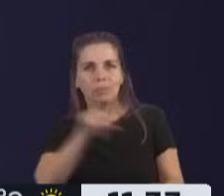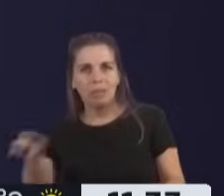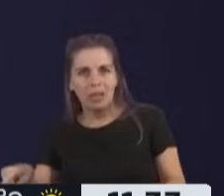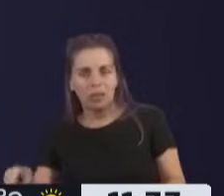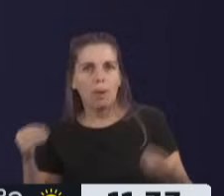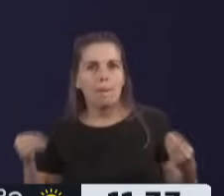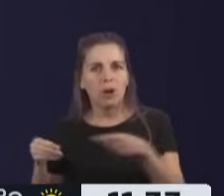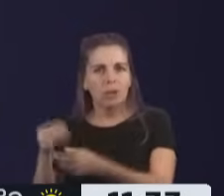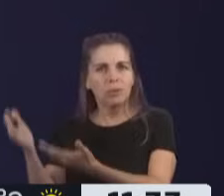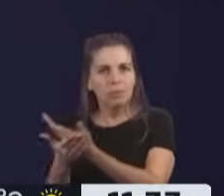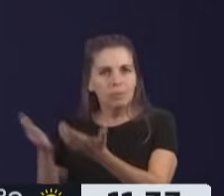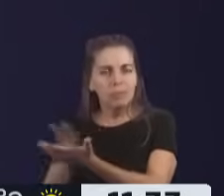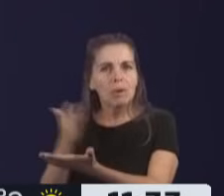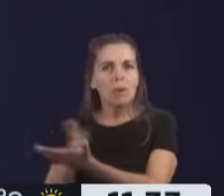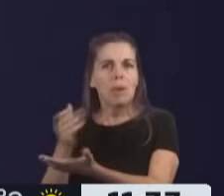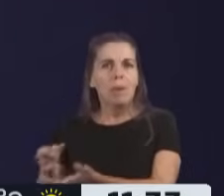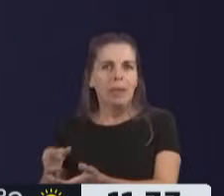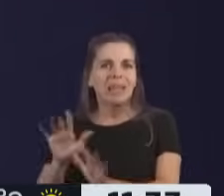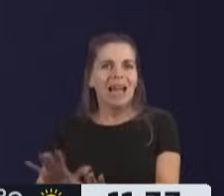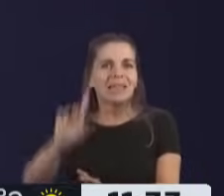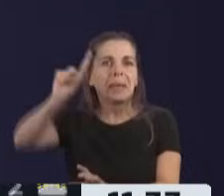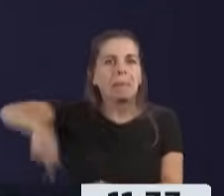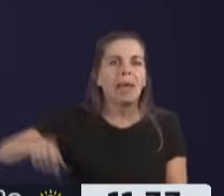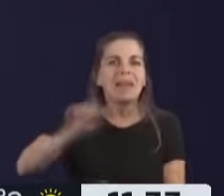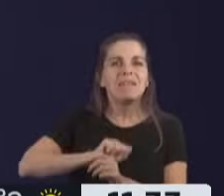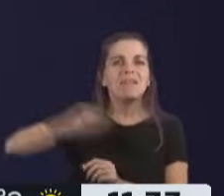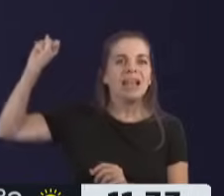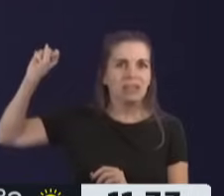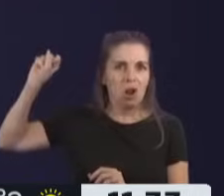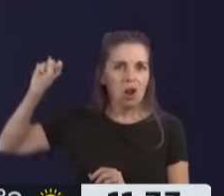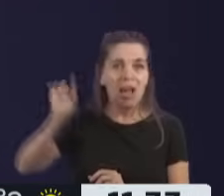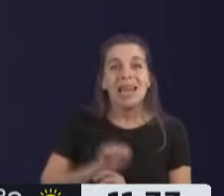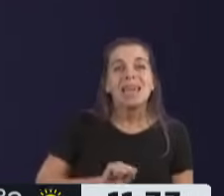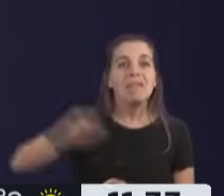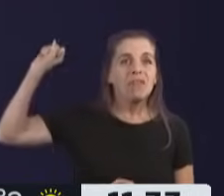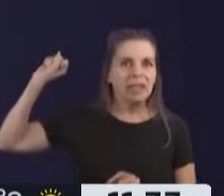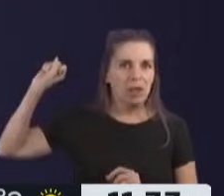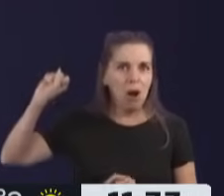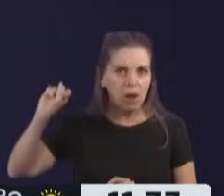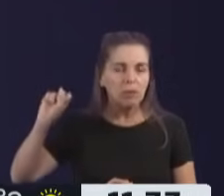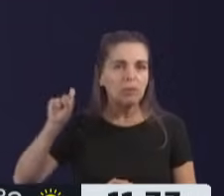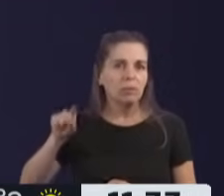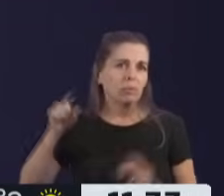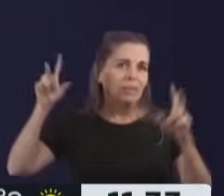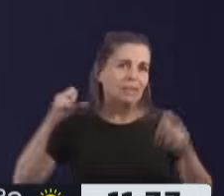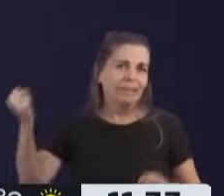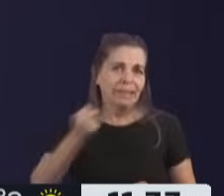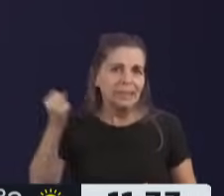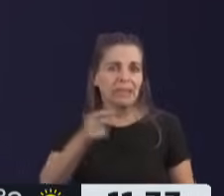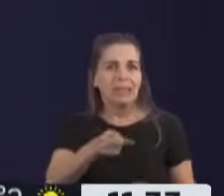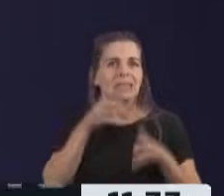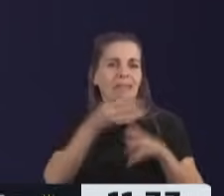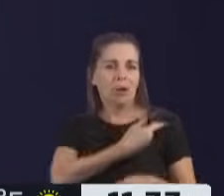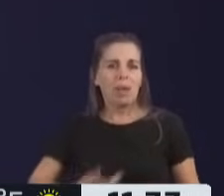billetes genera inflación. Y la inflación, que es el primer impuesto el que estamos atacando,